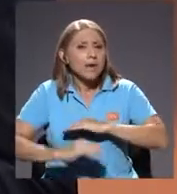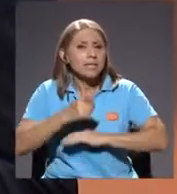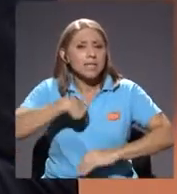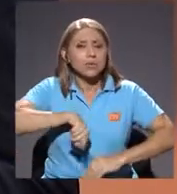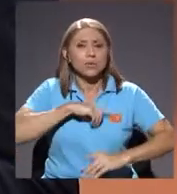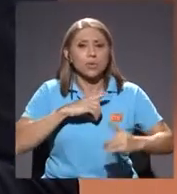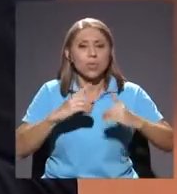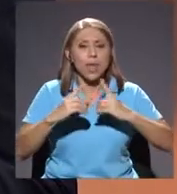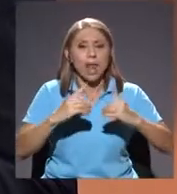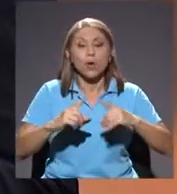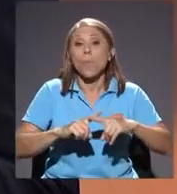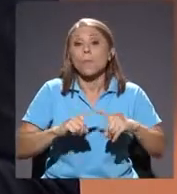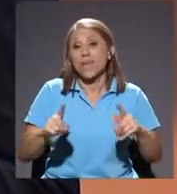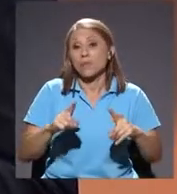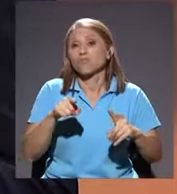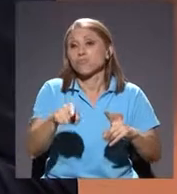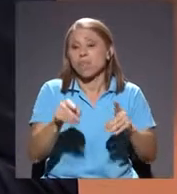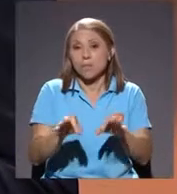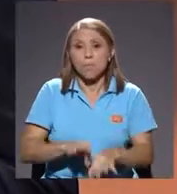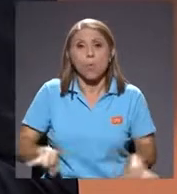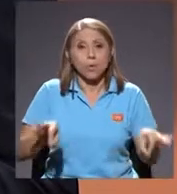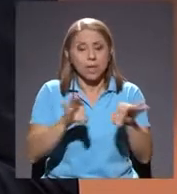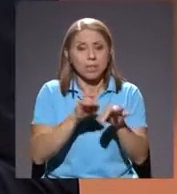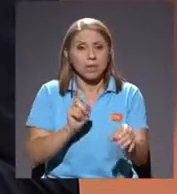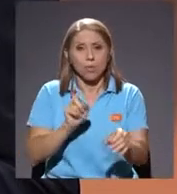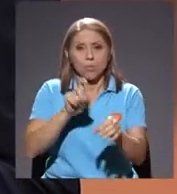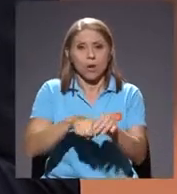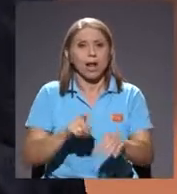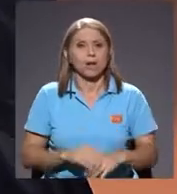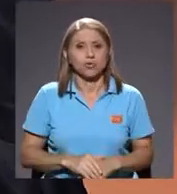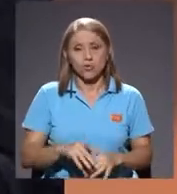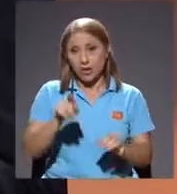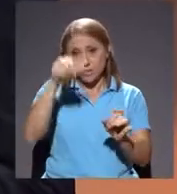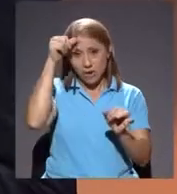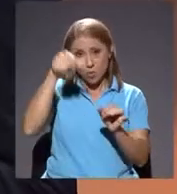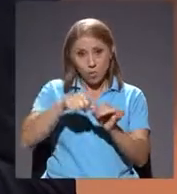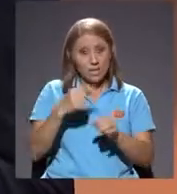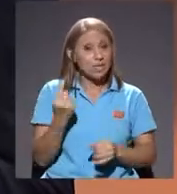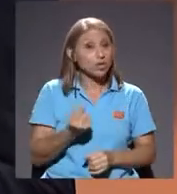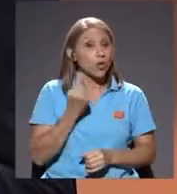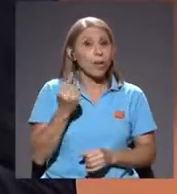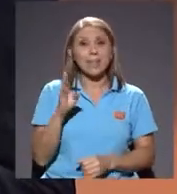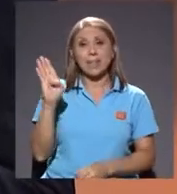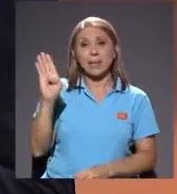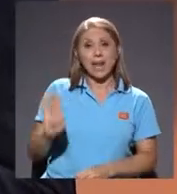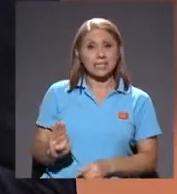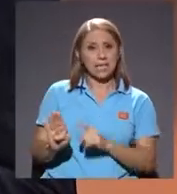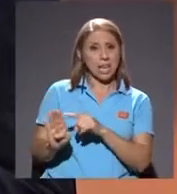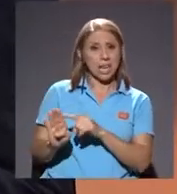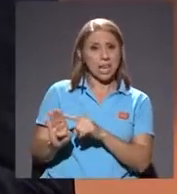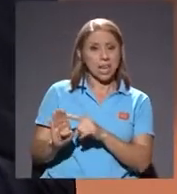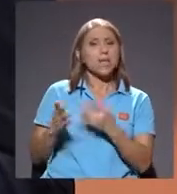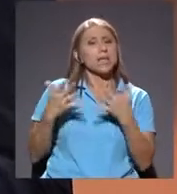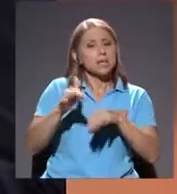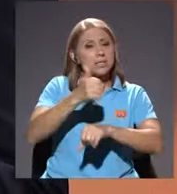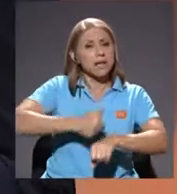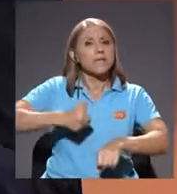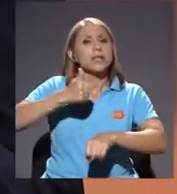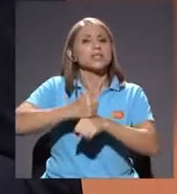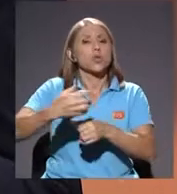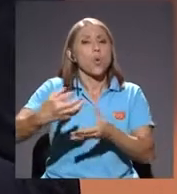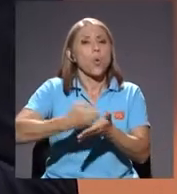hoy día pero que va a ser importantes también incorporar los verdad recuerden solamente brasil por ejemplo que estableció un impuesto